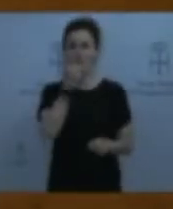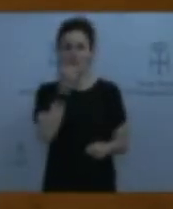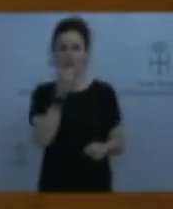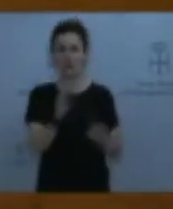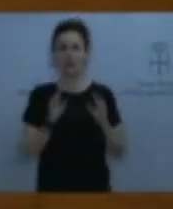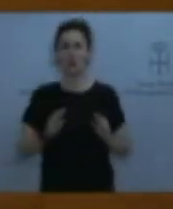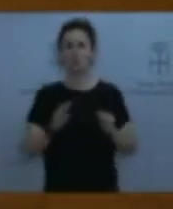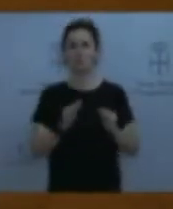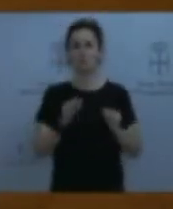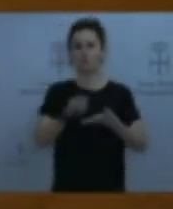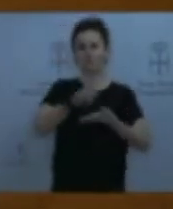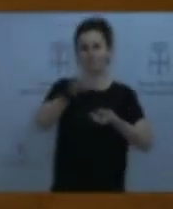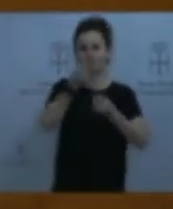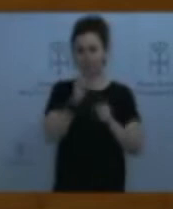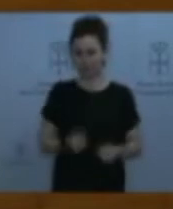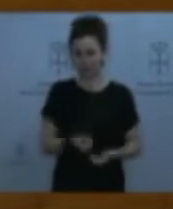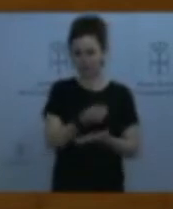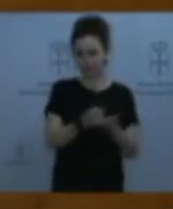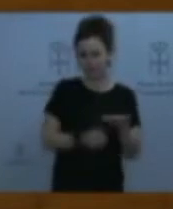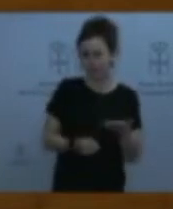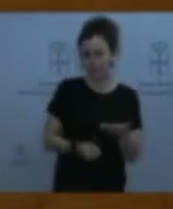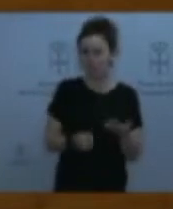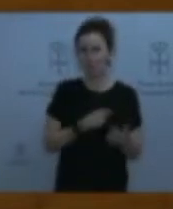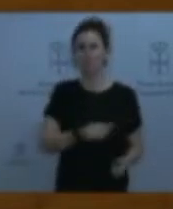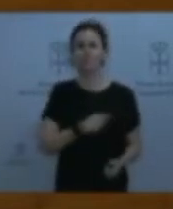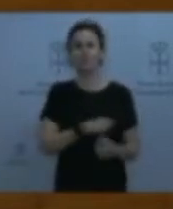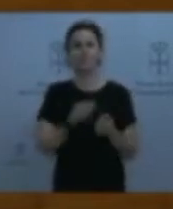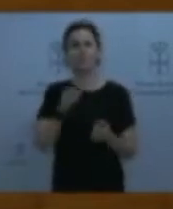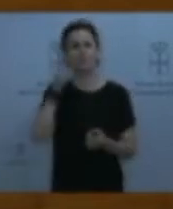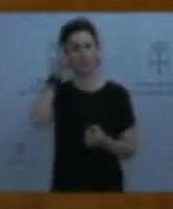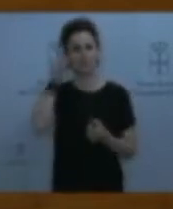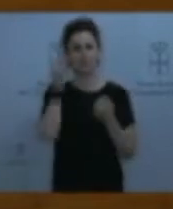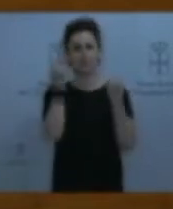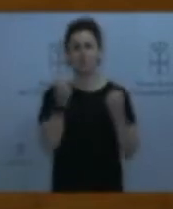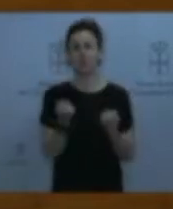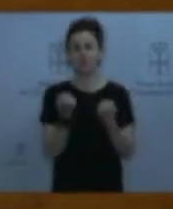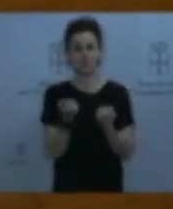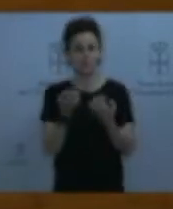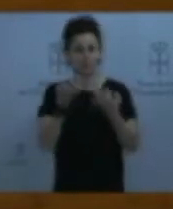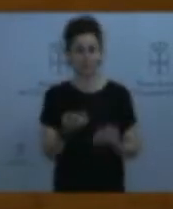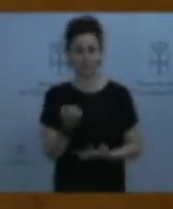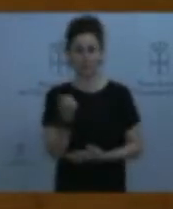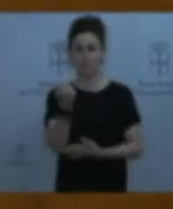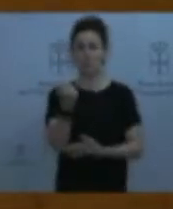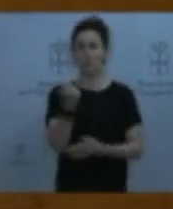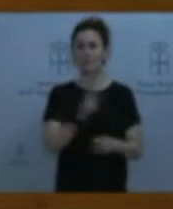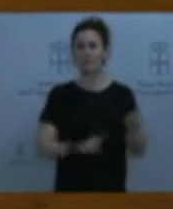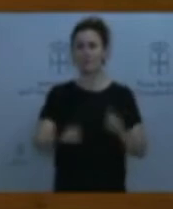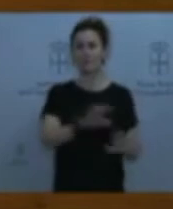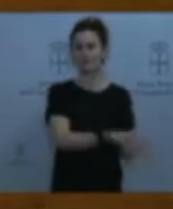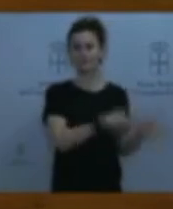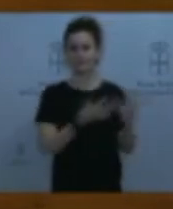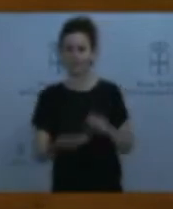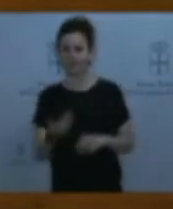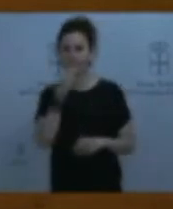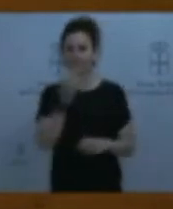inventariarlo, catalogarlo con un comité de expertos, ¿no? Con lo cual obviamente lo apoyamos, ¿no? El problema es la transformación de la caja de